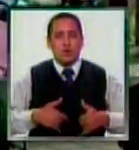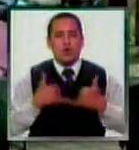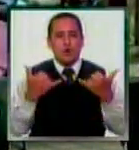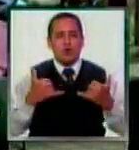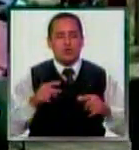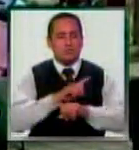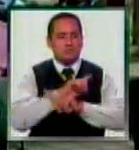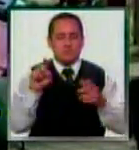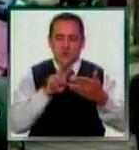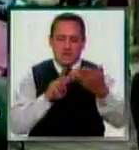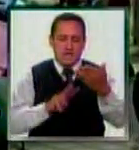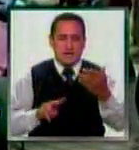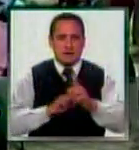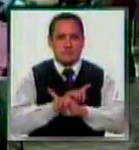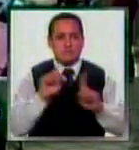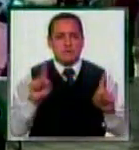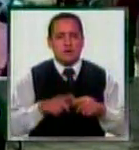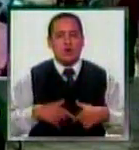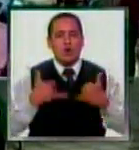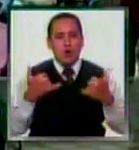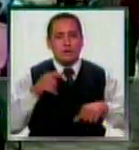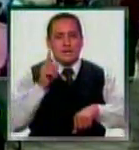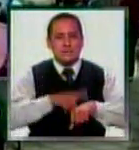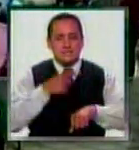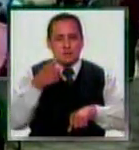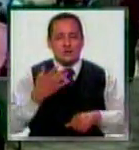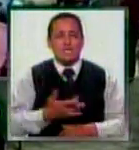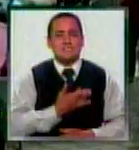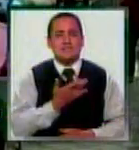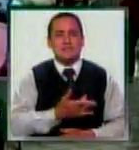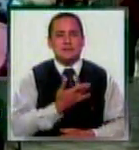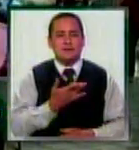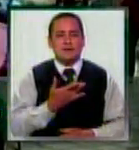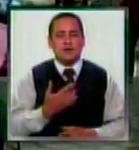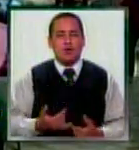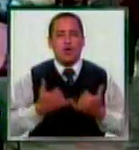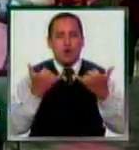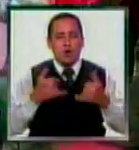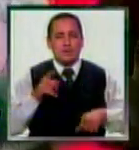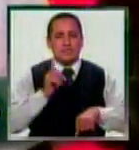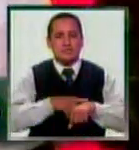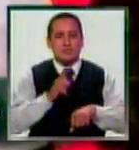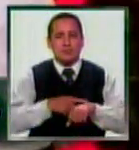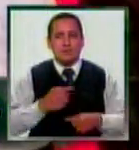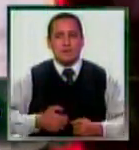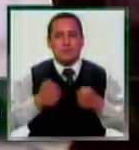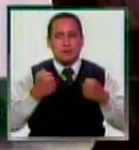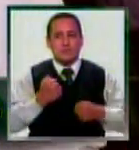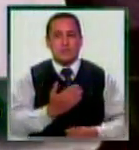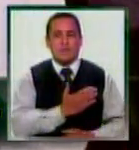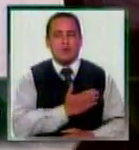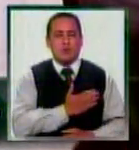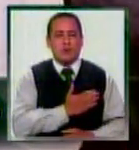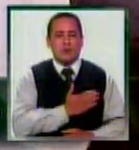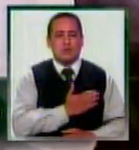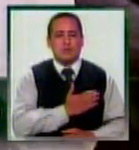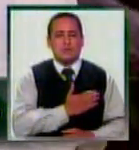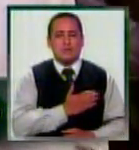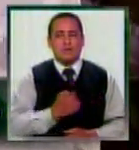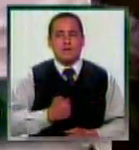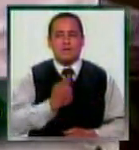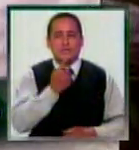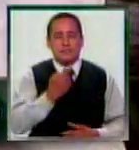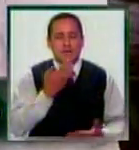es momento de leer. Hoy es momento de sentir. Hoy es momento de ponerse la mano al corazón y